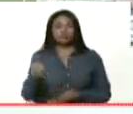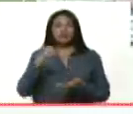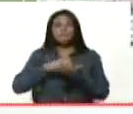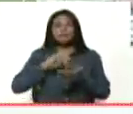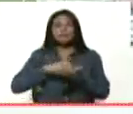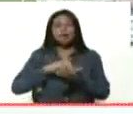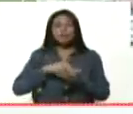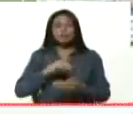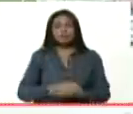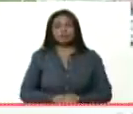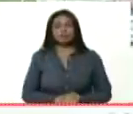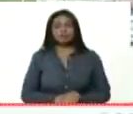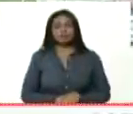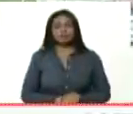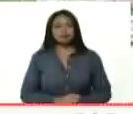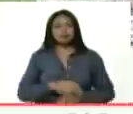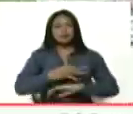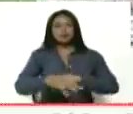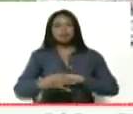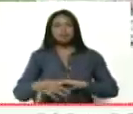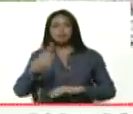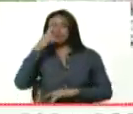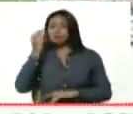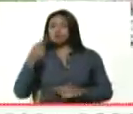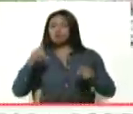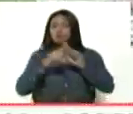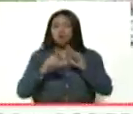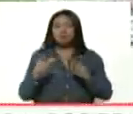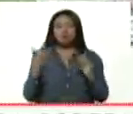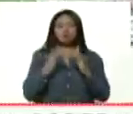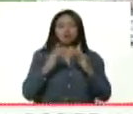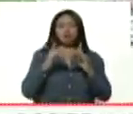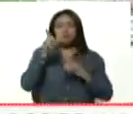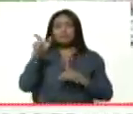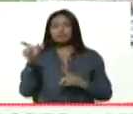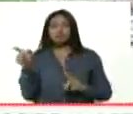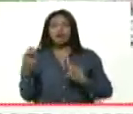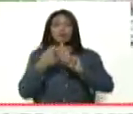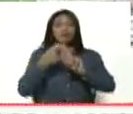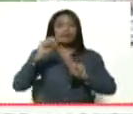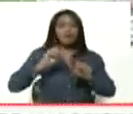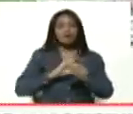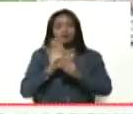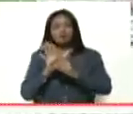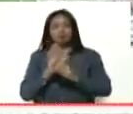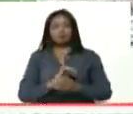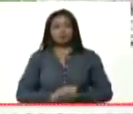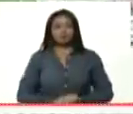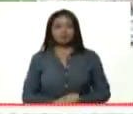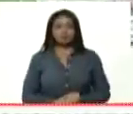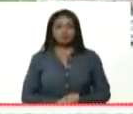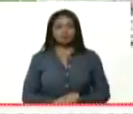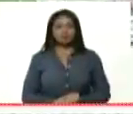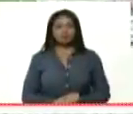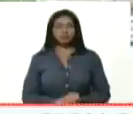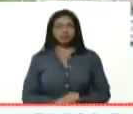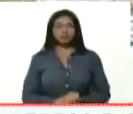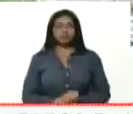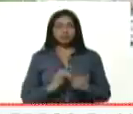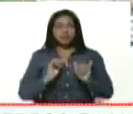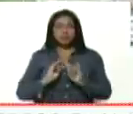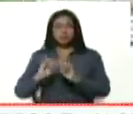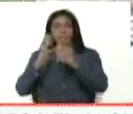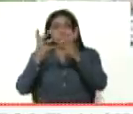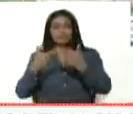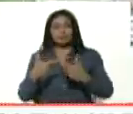Miranda, municipio Zamora. Igualmente contacto con positivo de COVID-19 en la misma